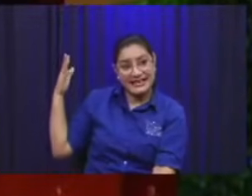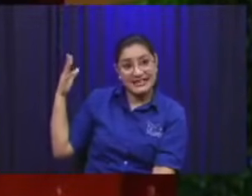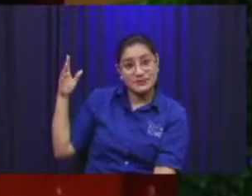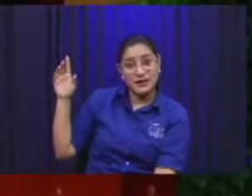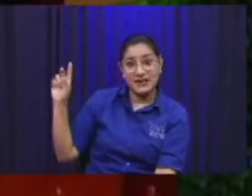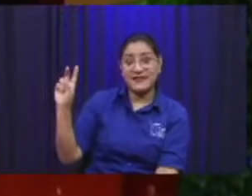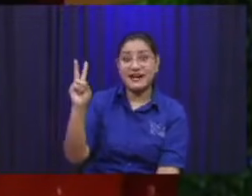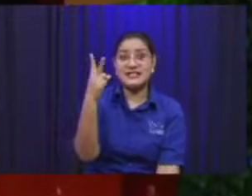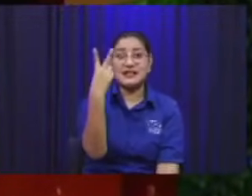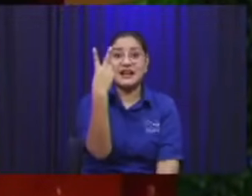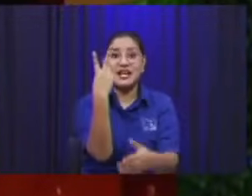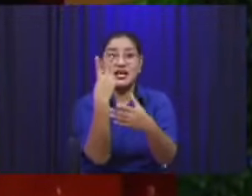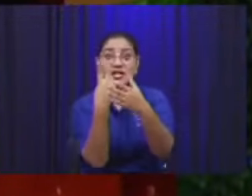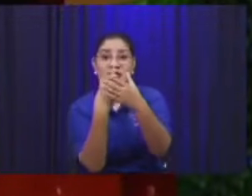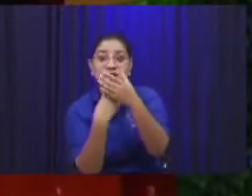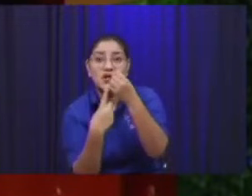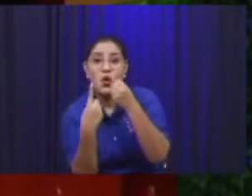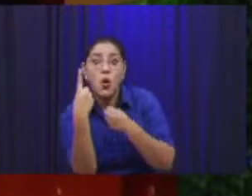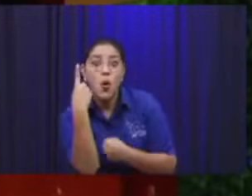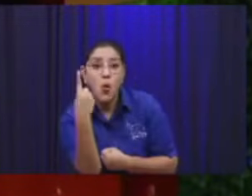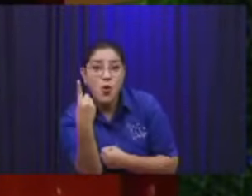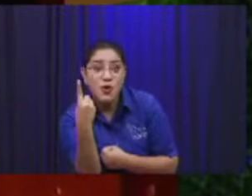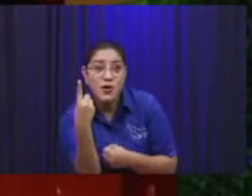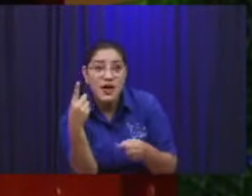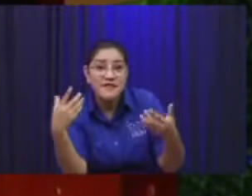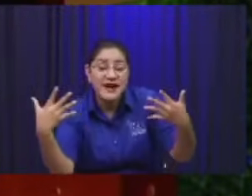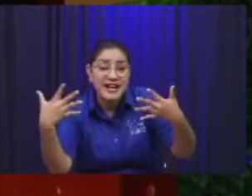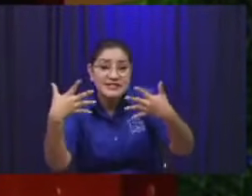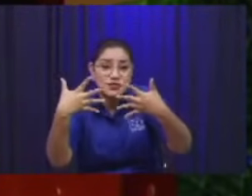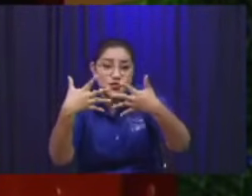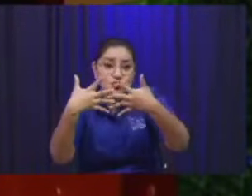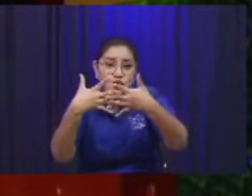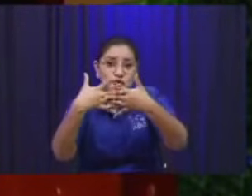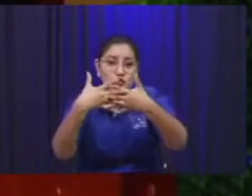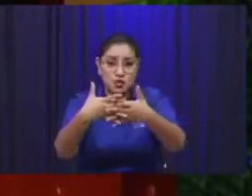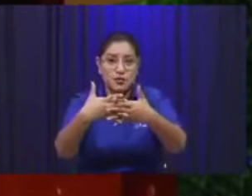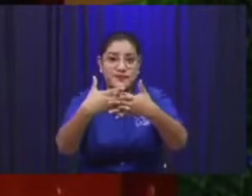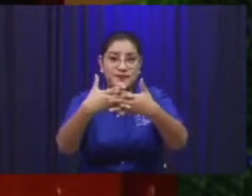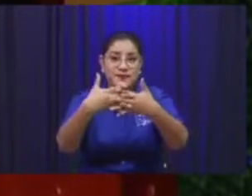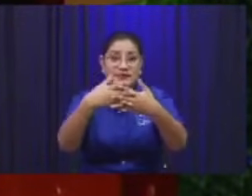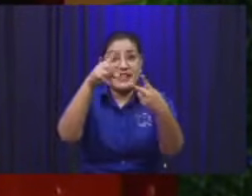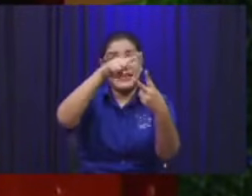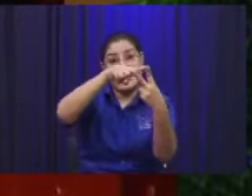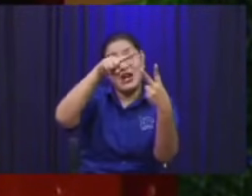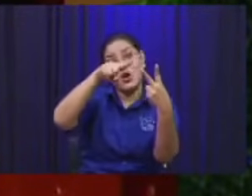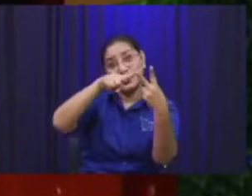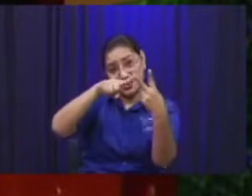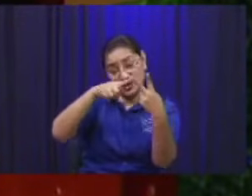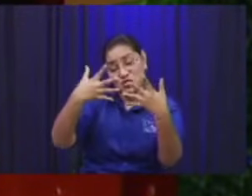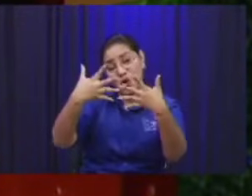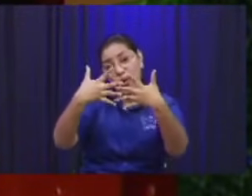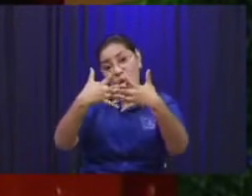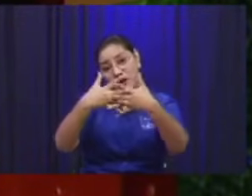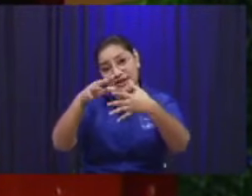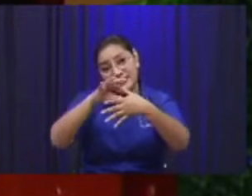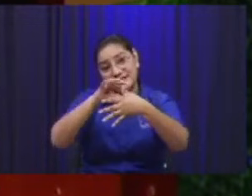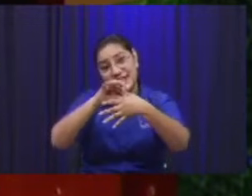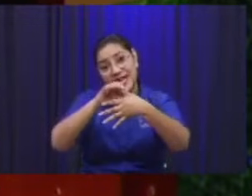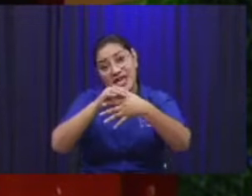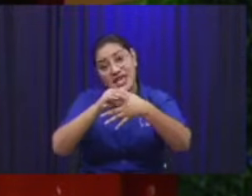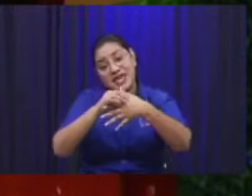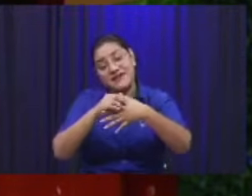persona ahora se va a unir con otro y van a tratar de ser una sola carne por entre dos personas ahí va a tener que declinar